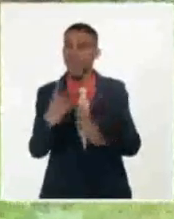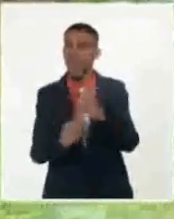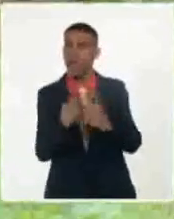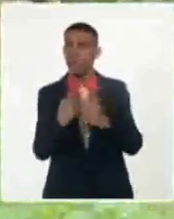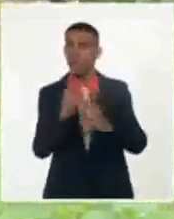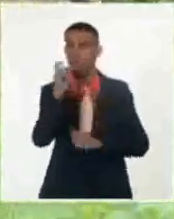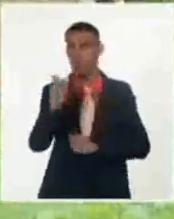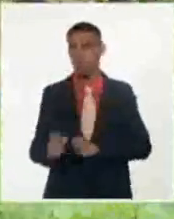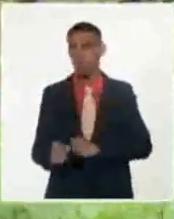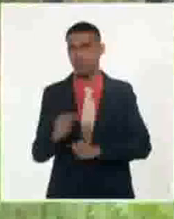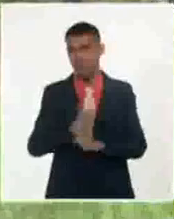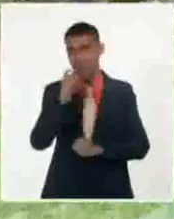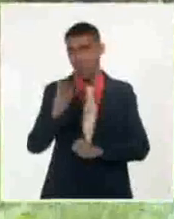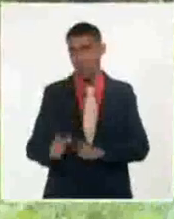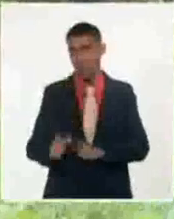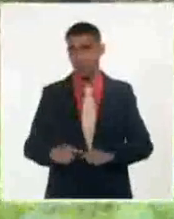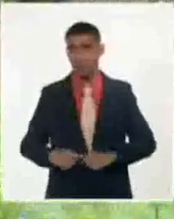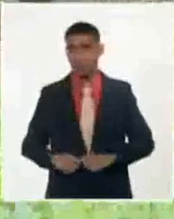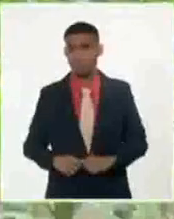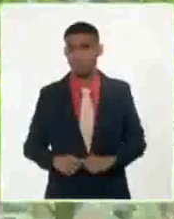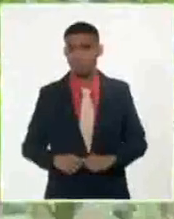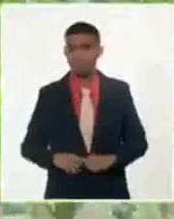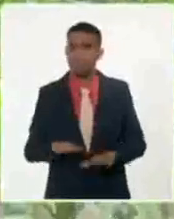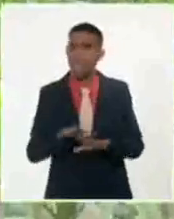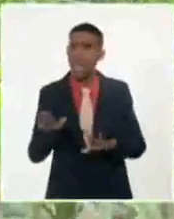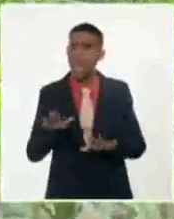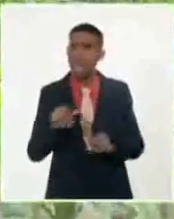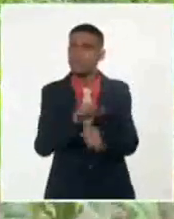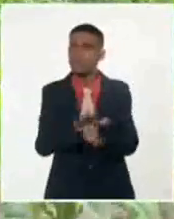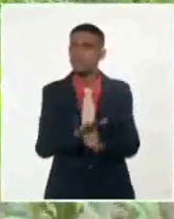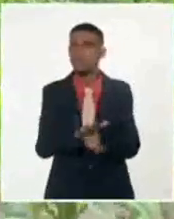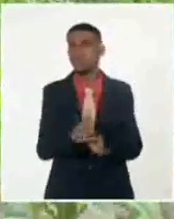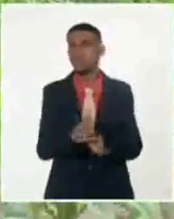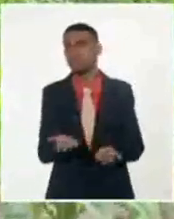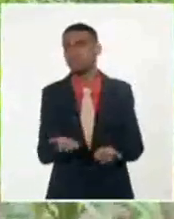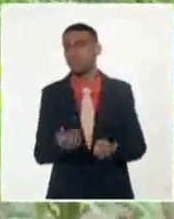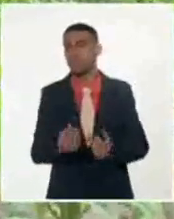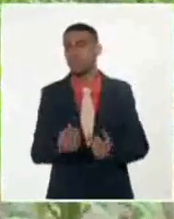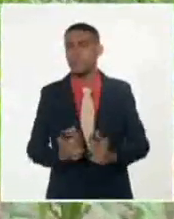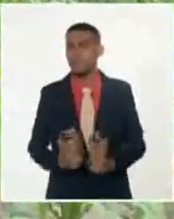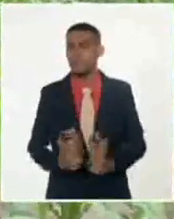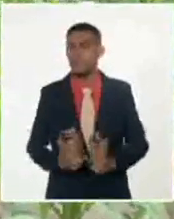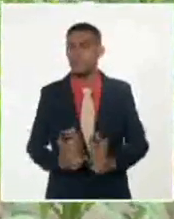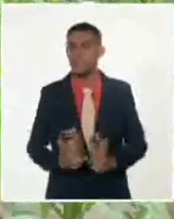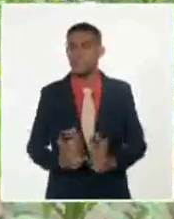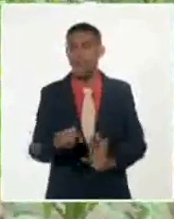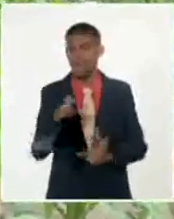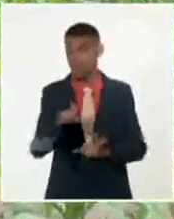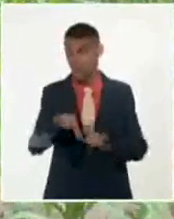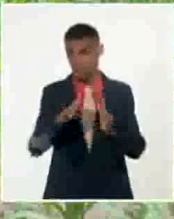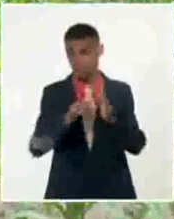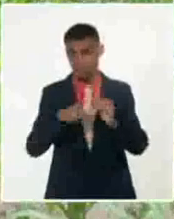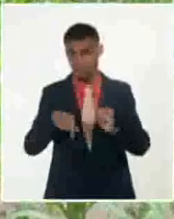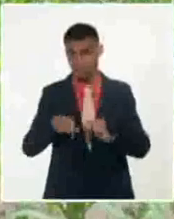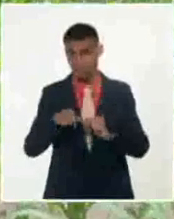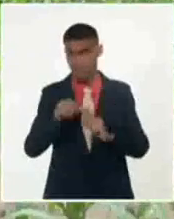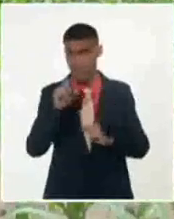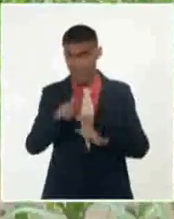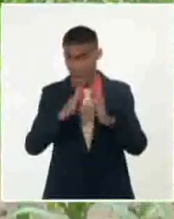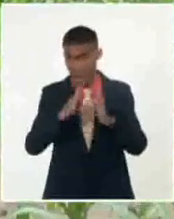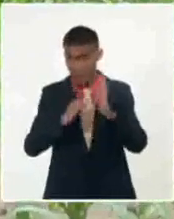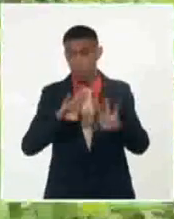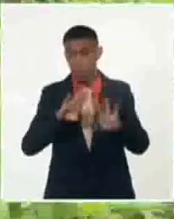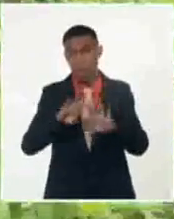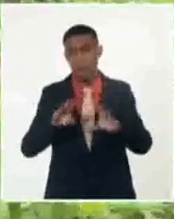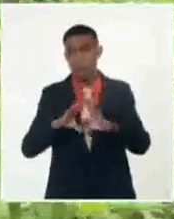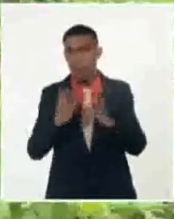a nivel de país. Ya debemos comenzar a partir de finales de este mes a entregar todas